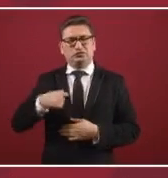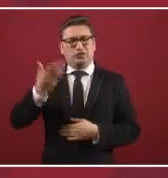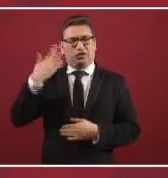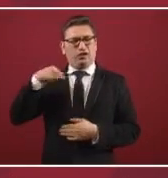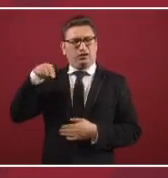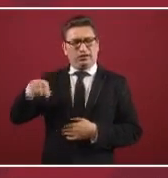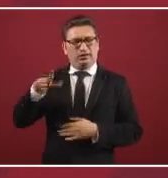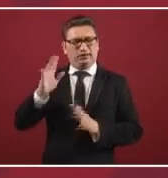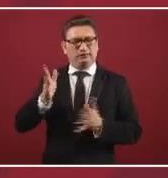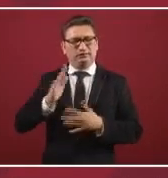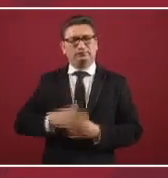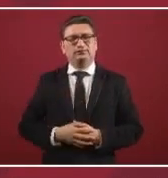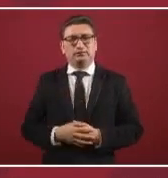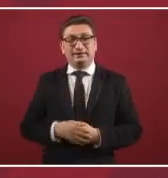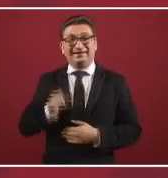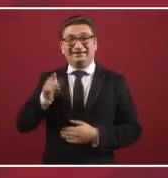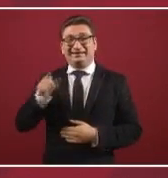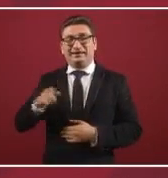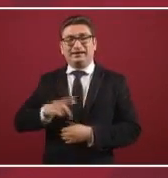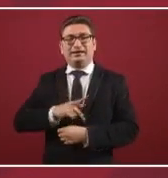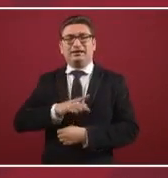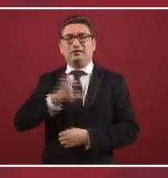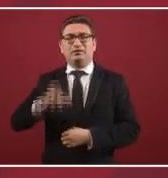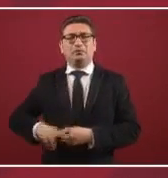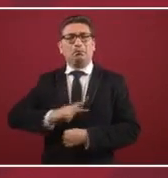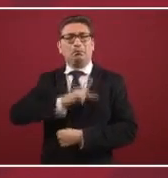y es un país además